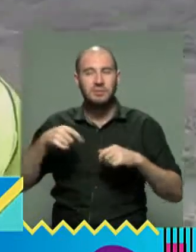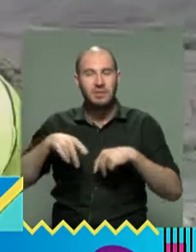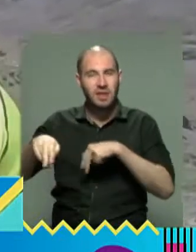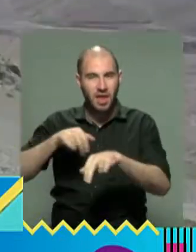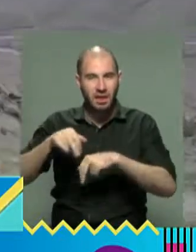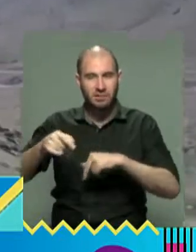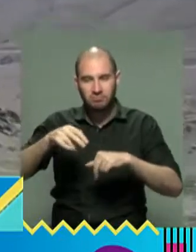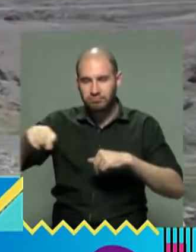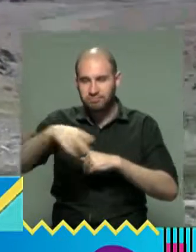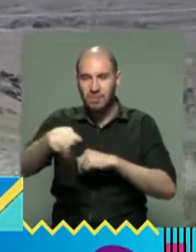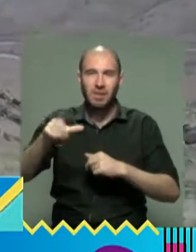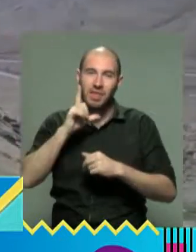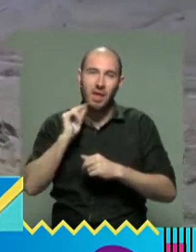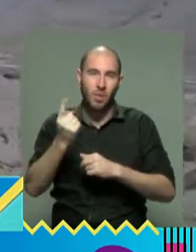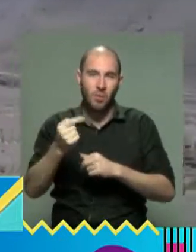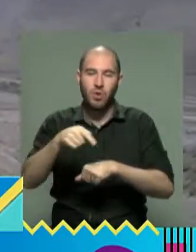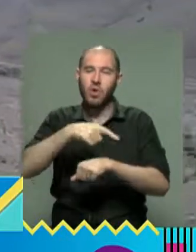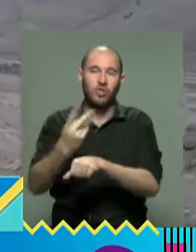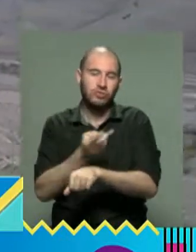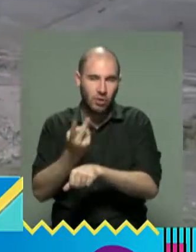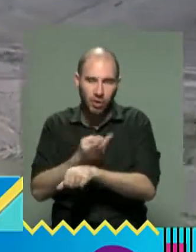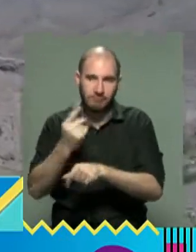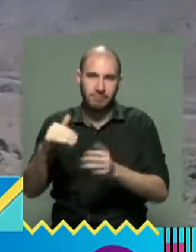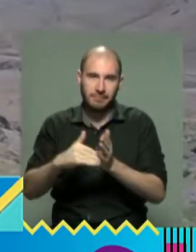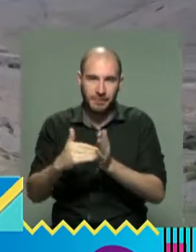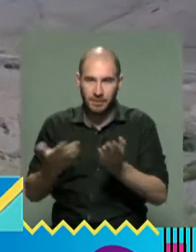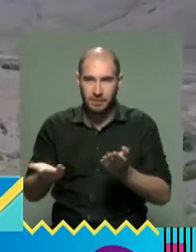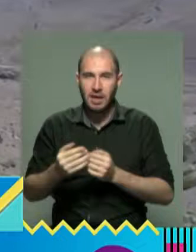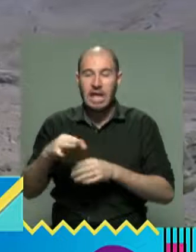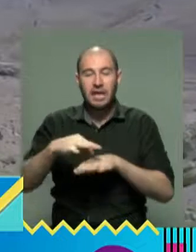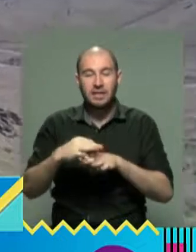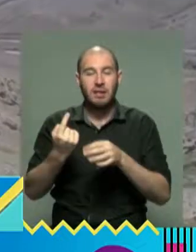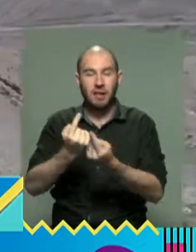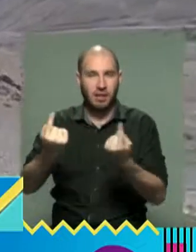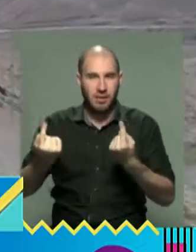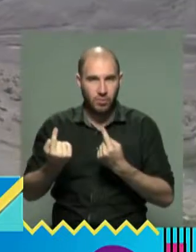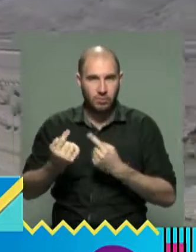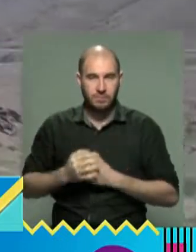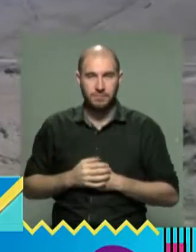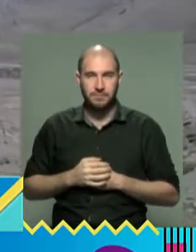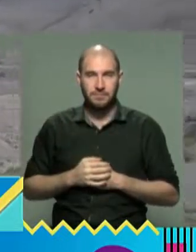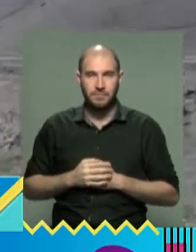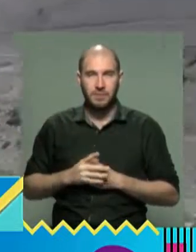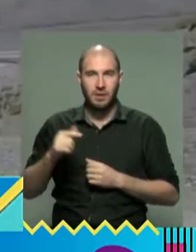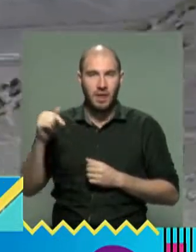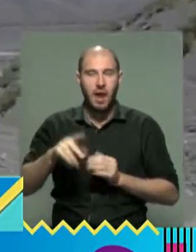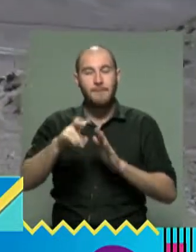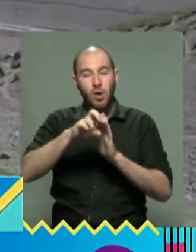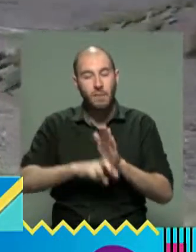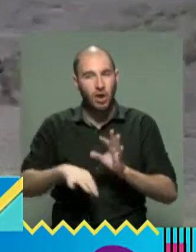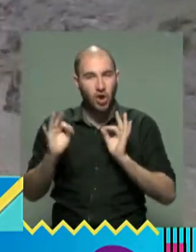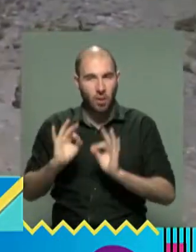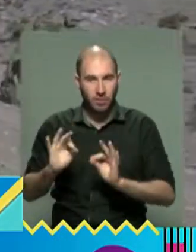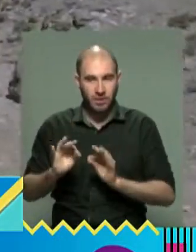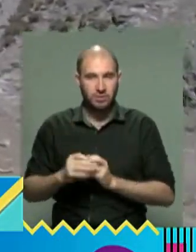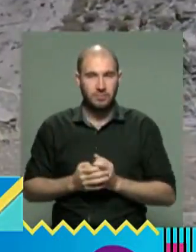trekking senderismo por el día, por un par de horas, en el que los guías se encargan de programar todo,